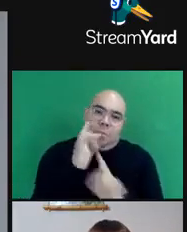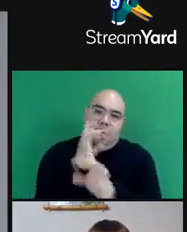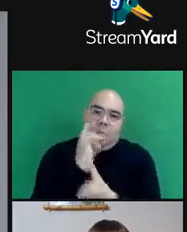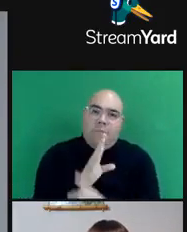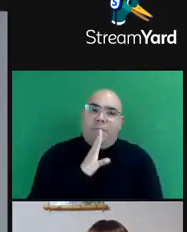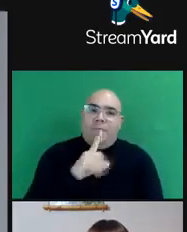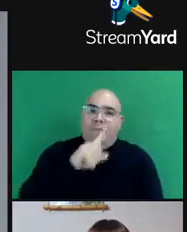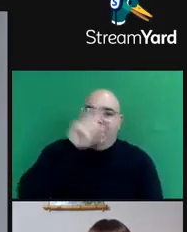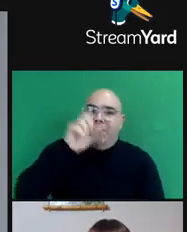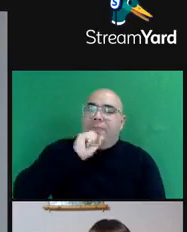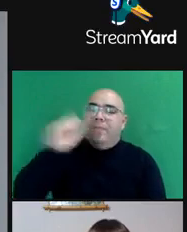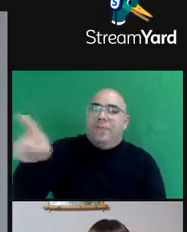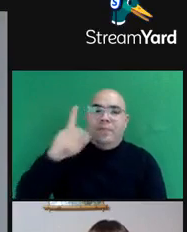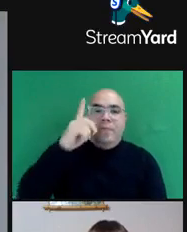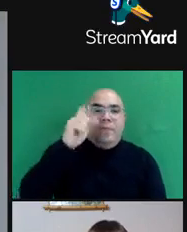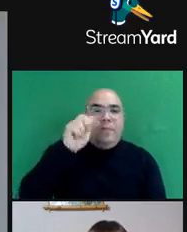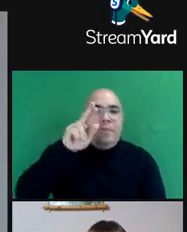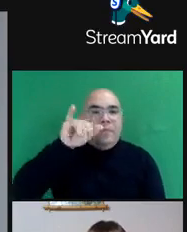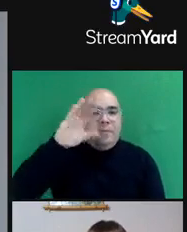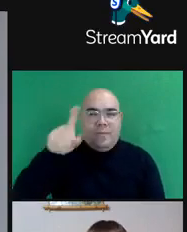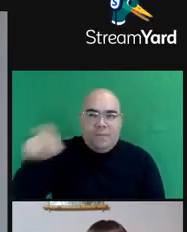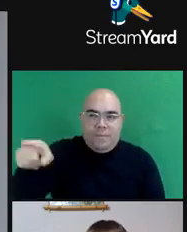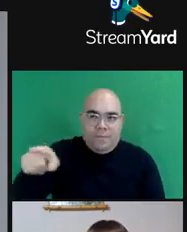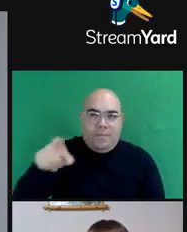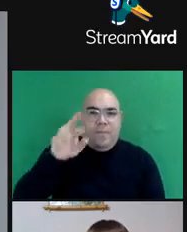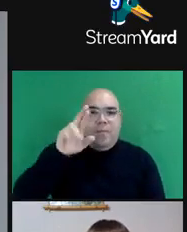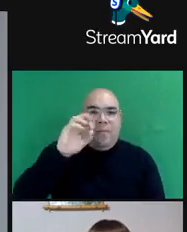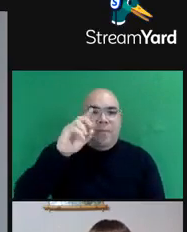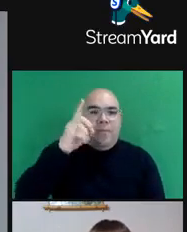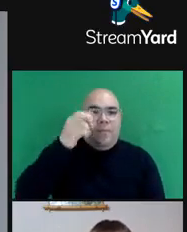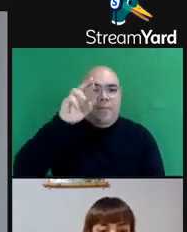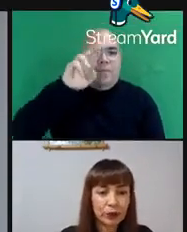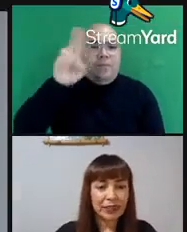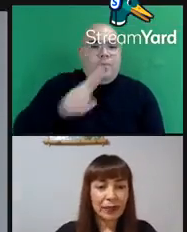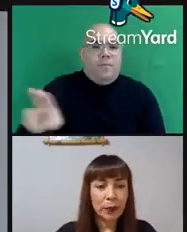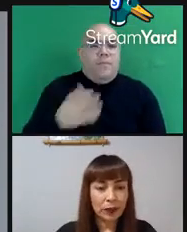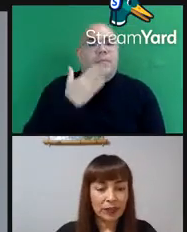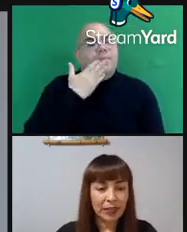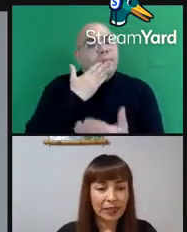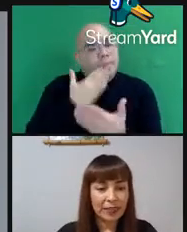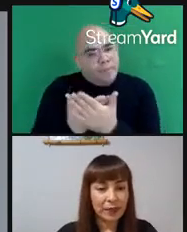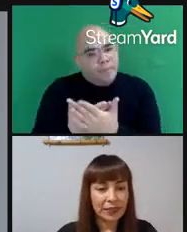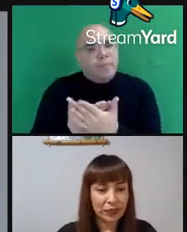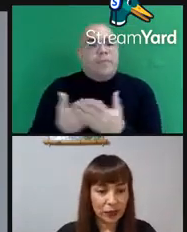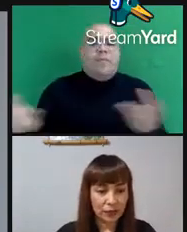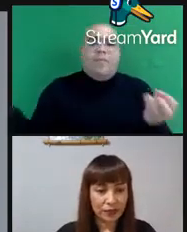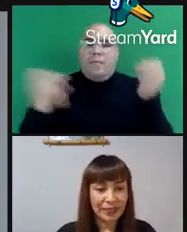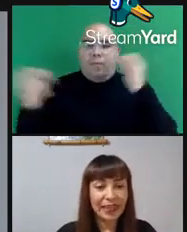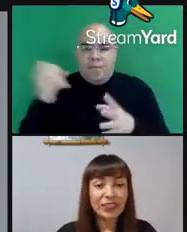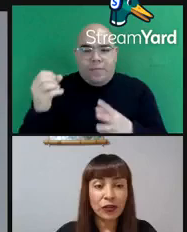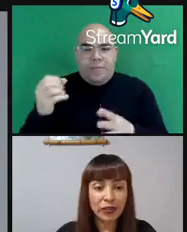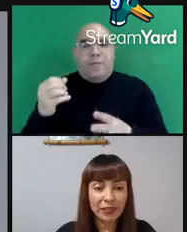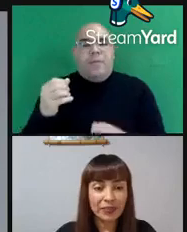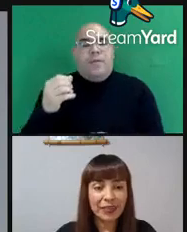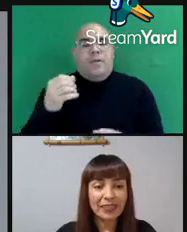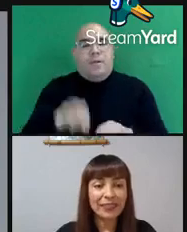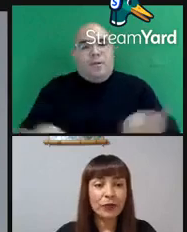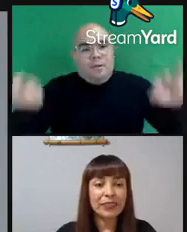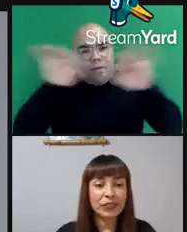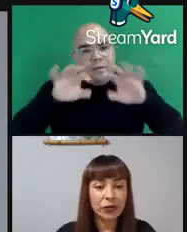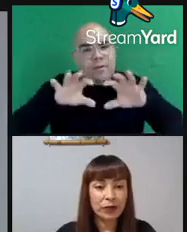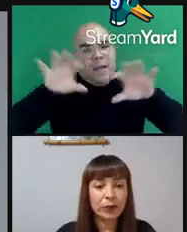dirigida a Darío, para Darío Rodríguez. Dice, gracias por su importante aporte e intervención. ¿Qué acciones